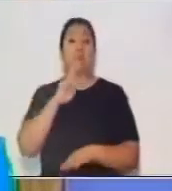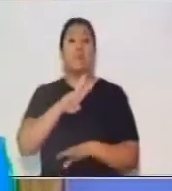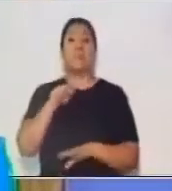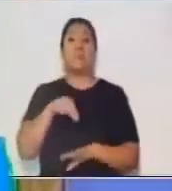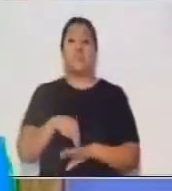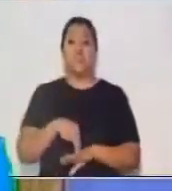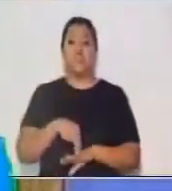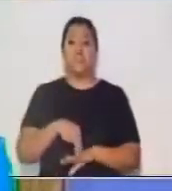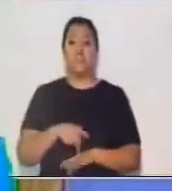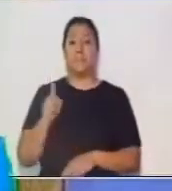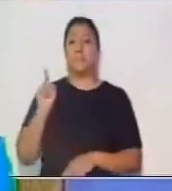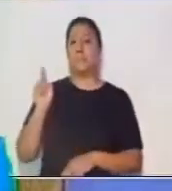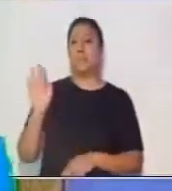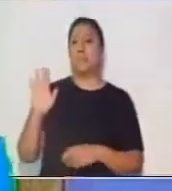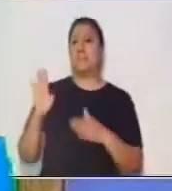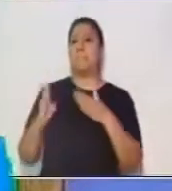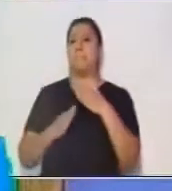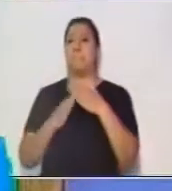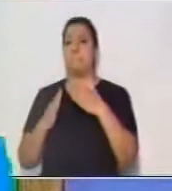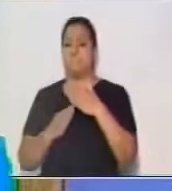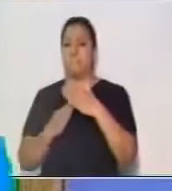¿Cómo es ella? Bonita.